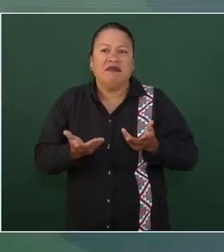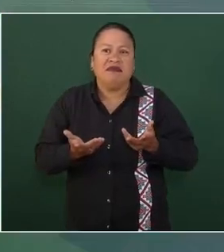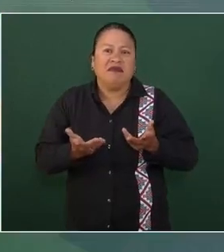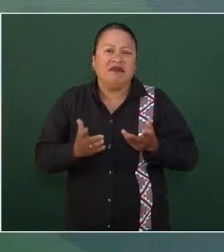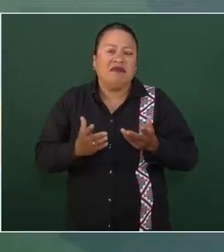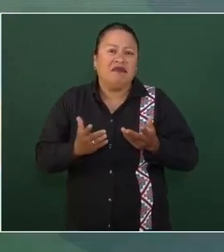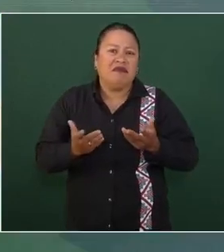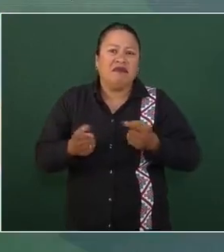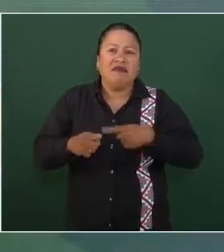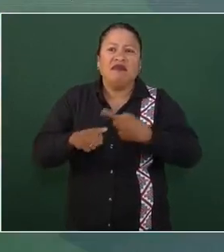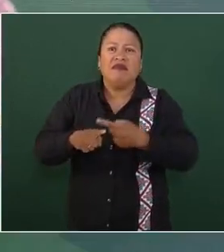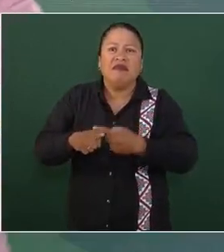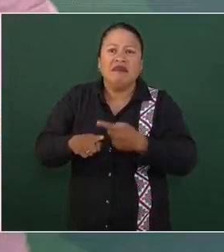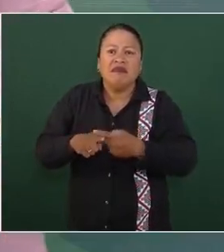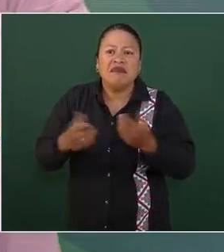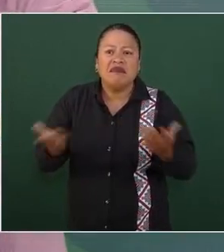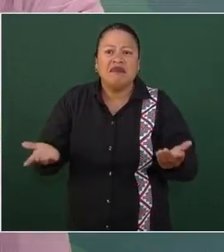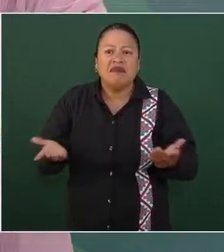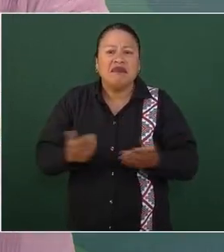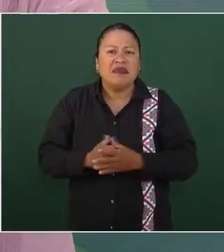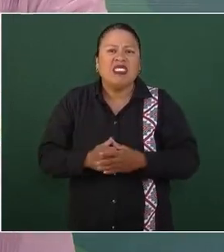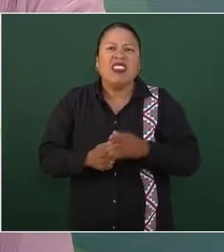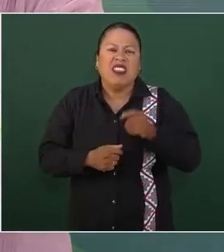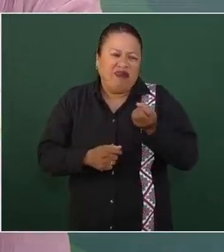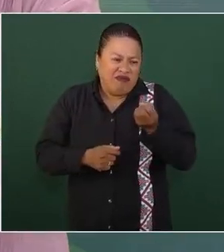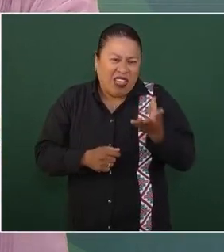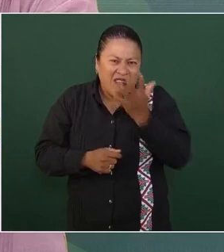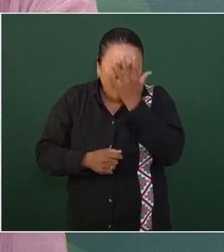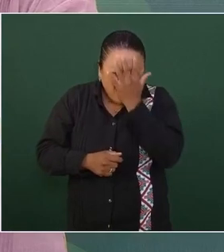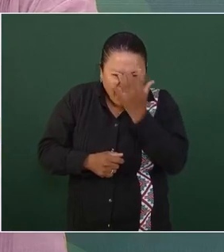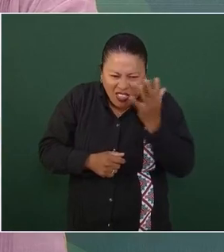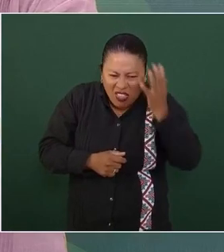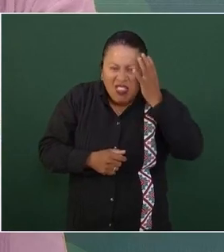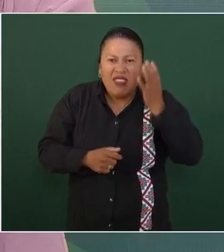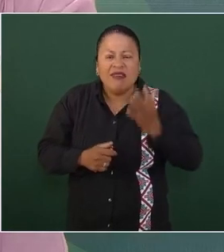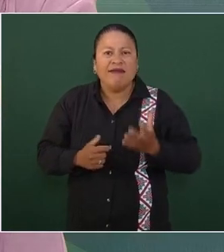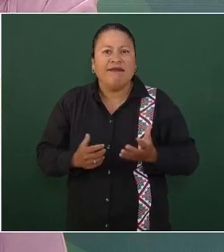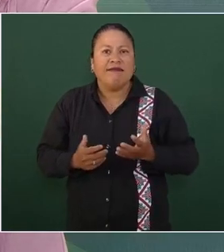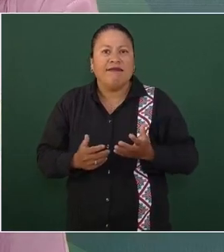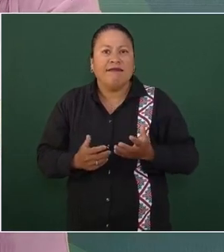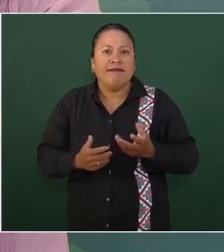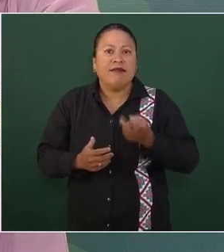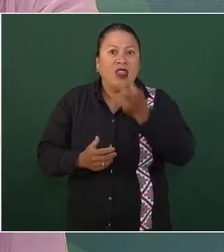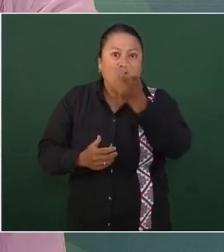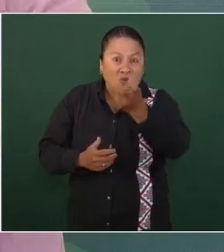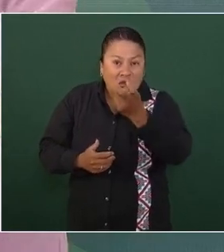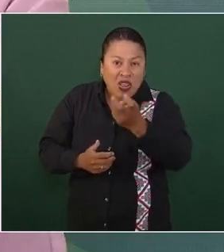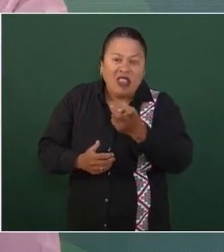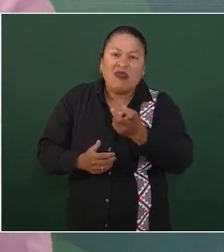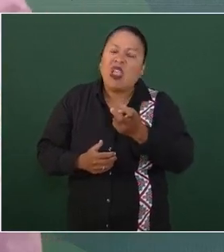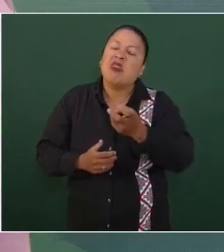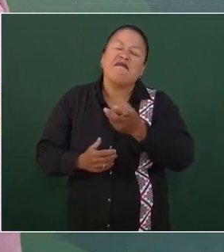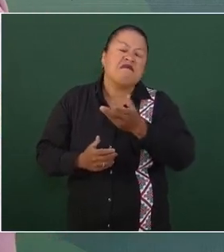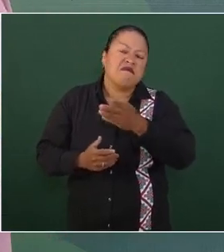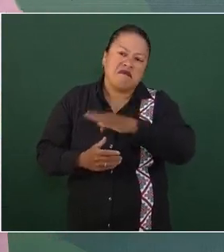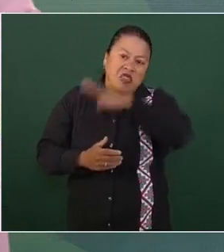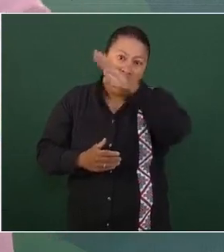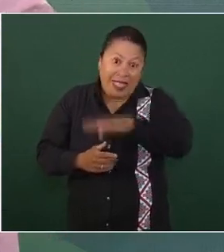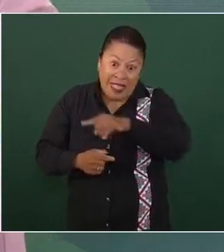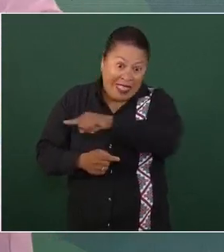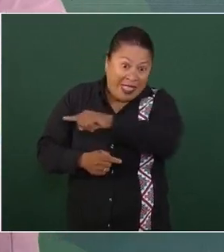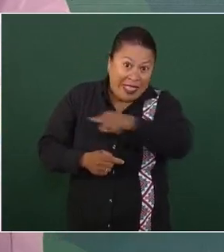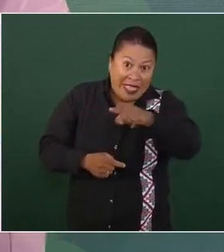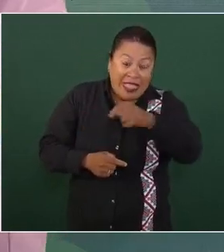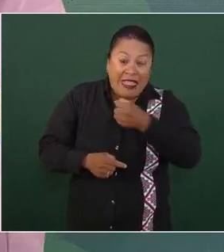más traidores y por eso lo sacrificaron y la prensa